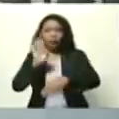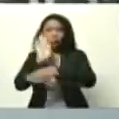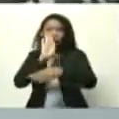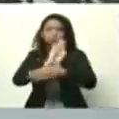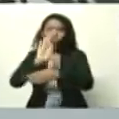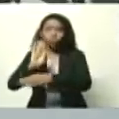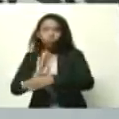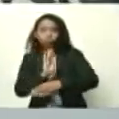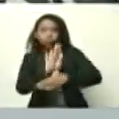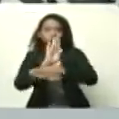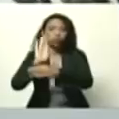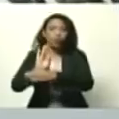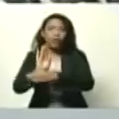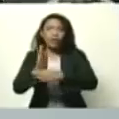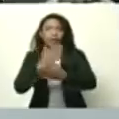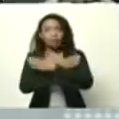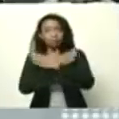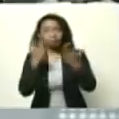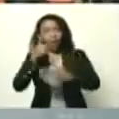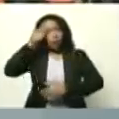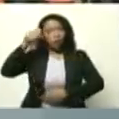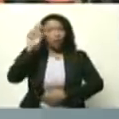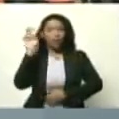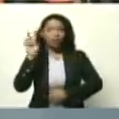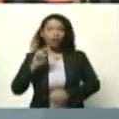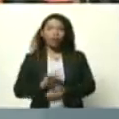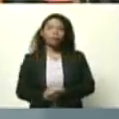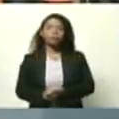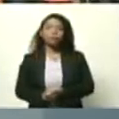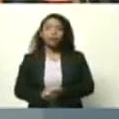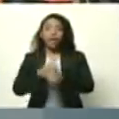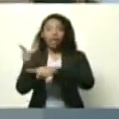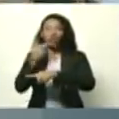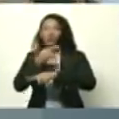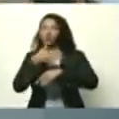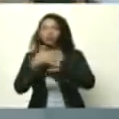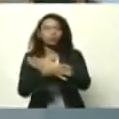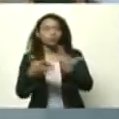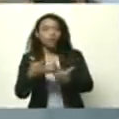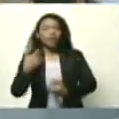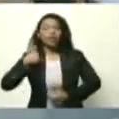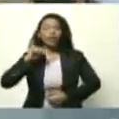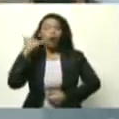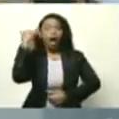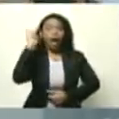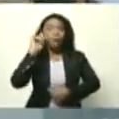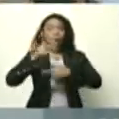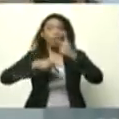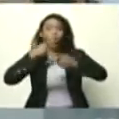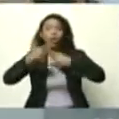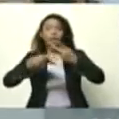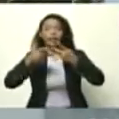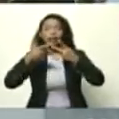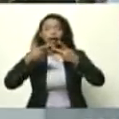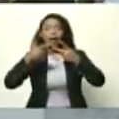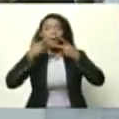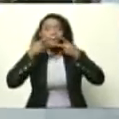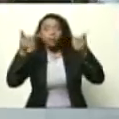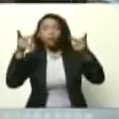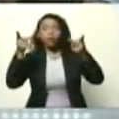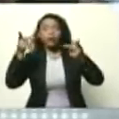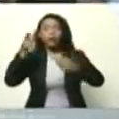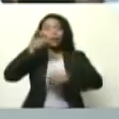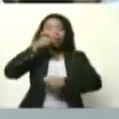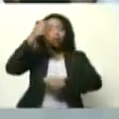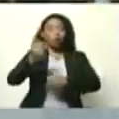la protección y servir al pueblo venezolano. Esto nos dice que tenemos una política pública de seguridad ciudadana